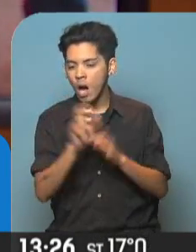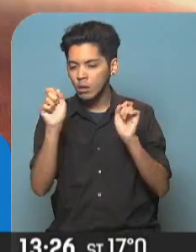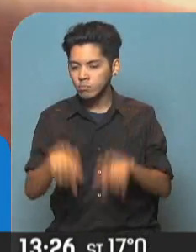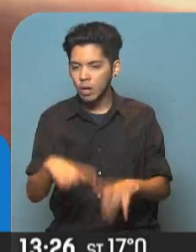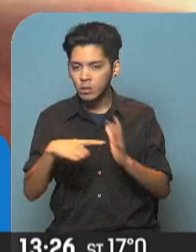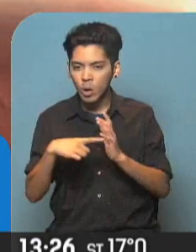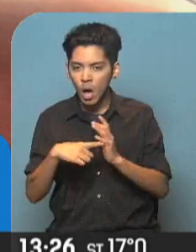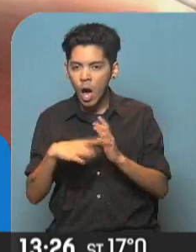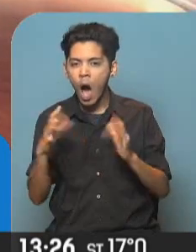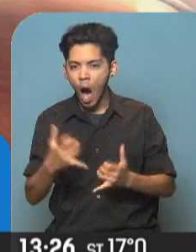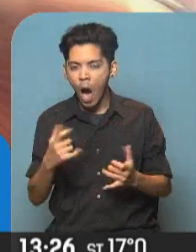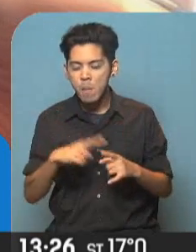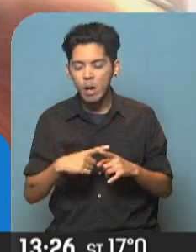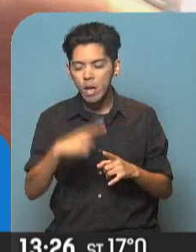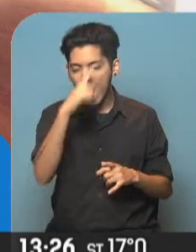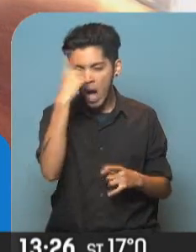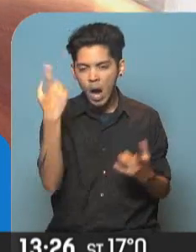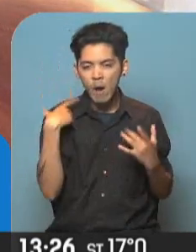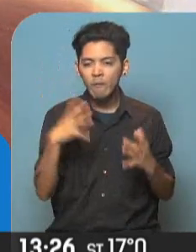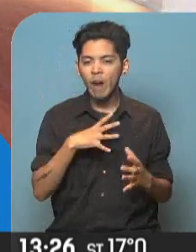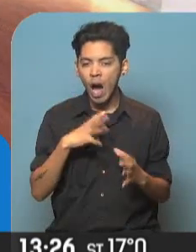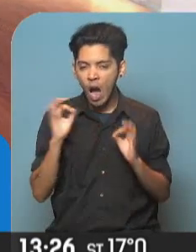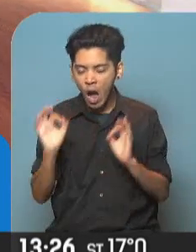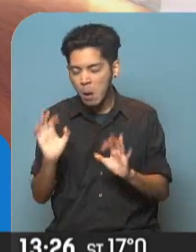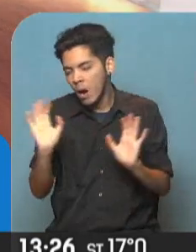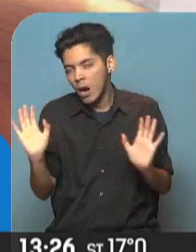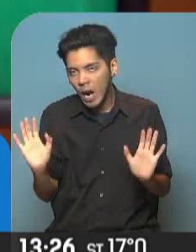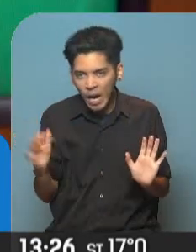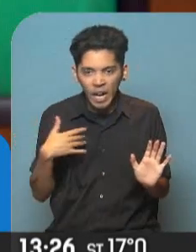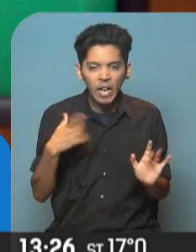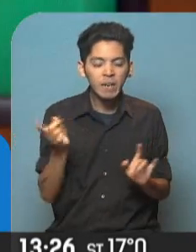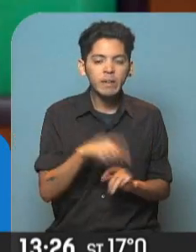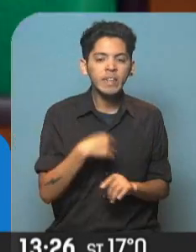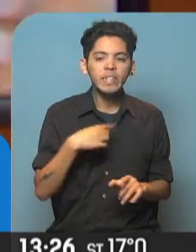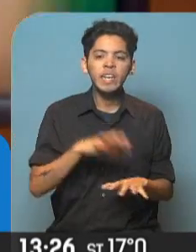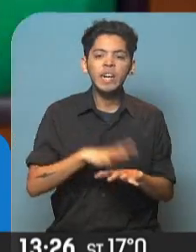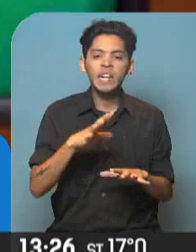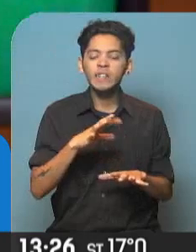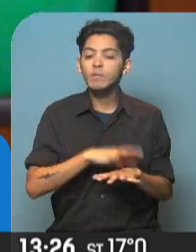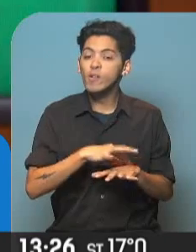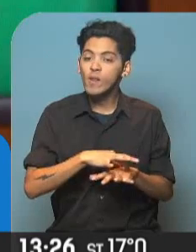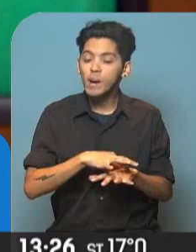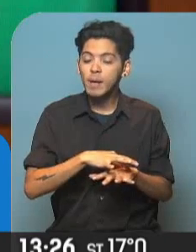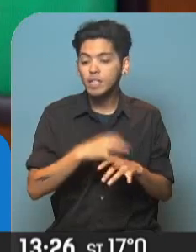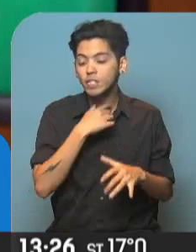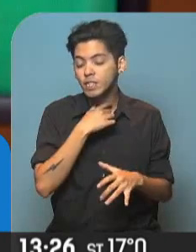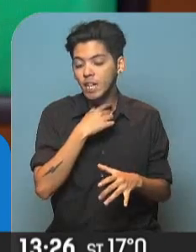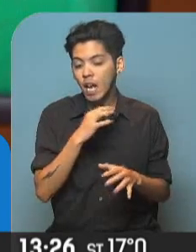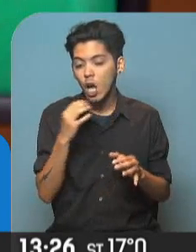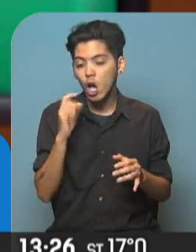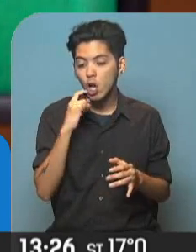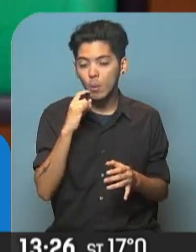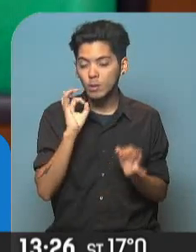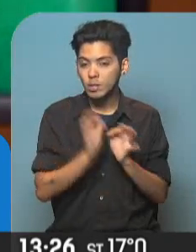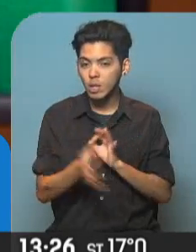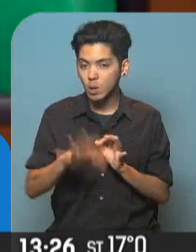ser insuficientes, pero después hay un problema cultural nuestro que es que el profesional quiere estar cómodo cerca del lugar de donde se recibió.